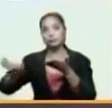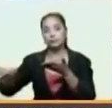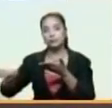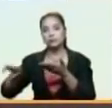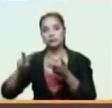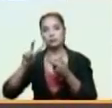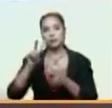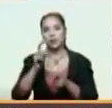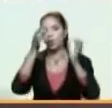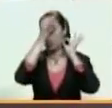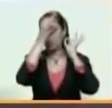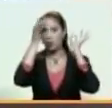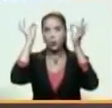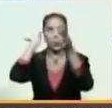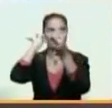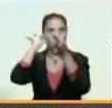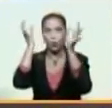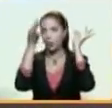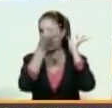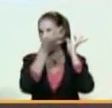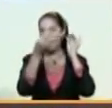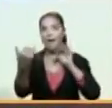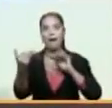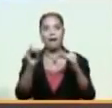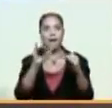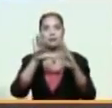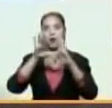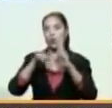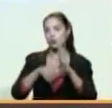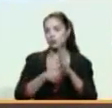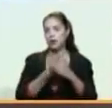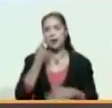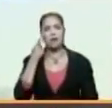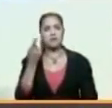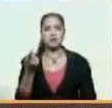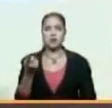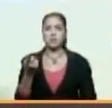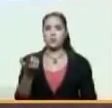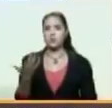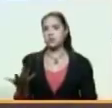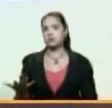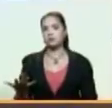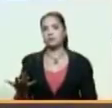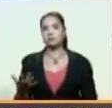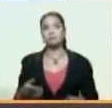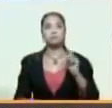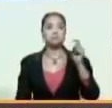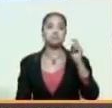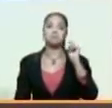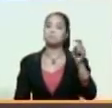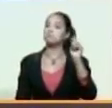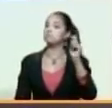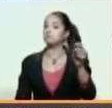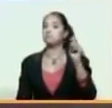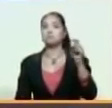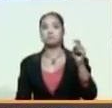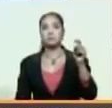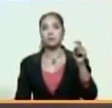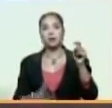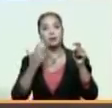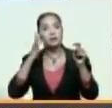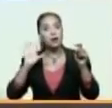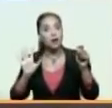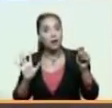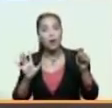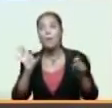doble moral para hablar de ética, de corrupción. La veíamos blandiendo esta constitución que se presume,